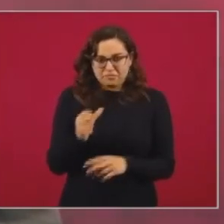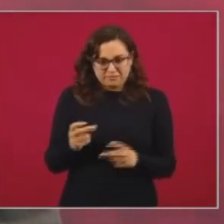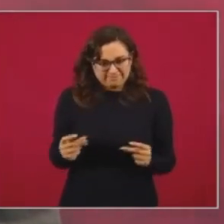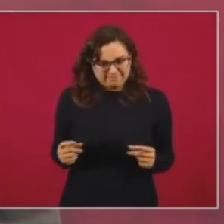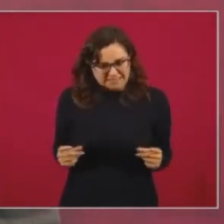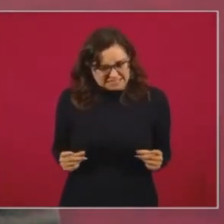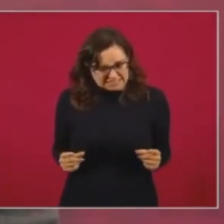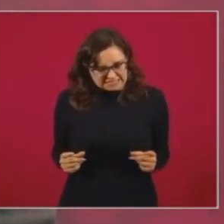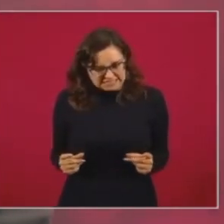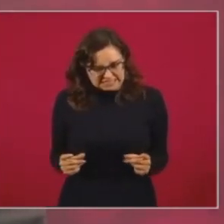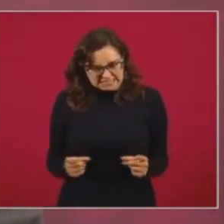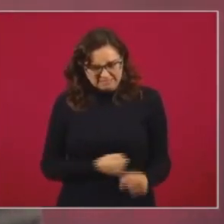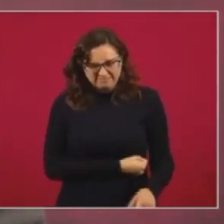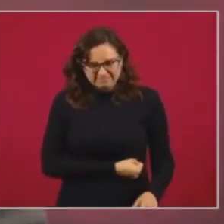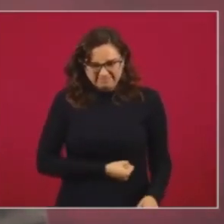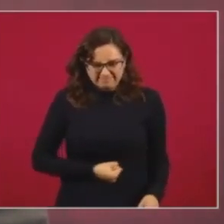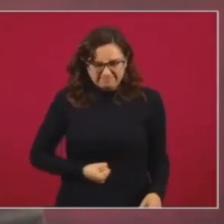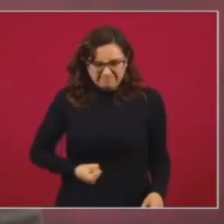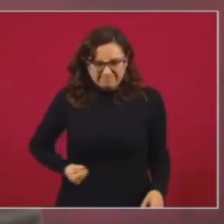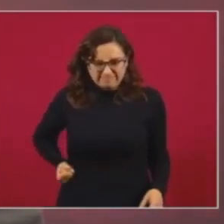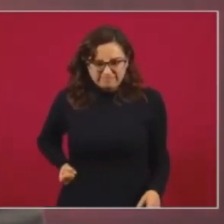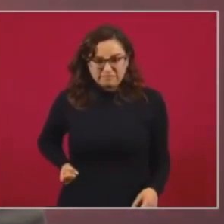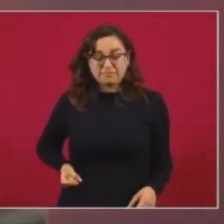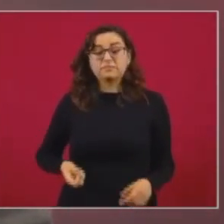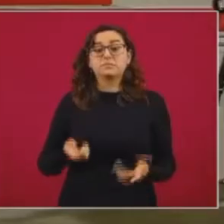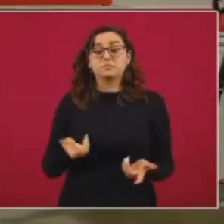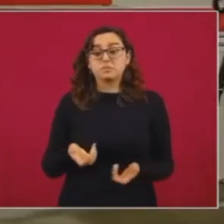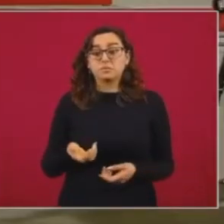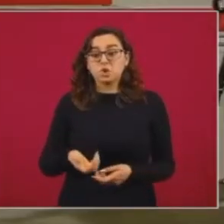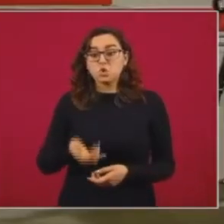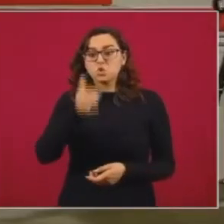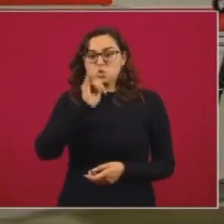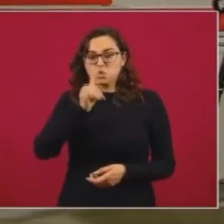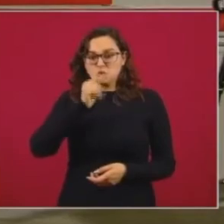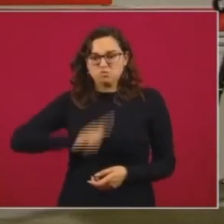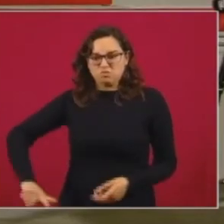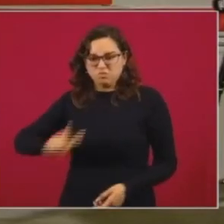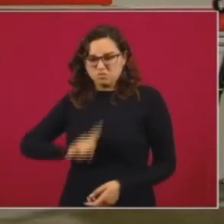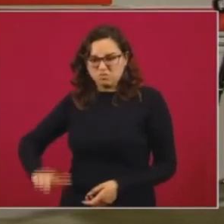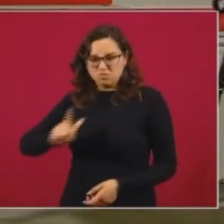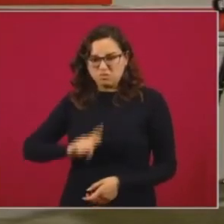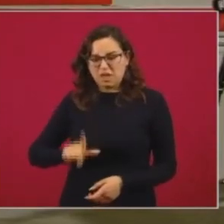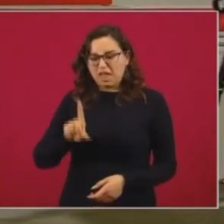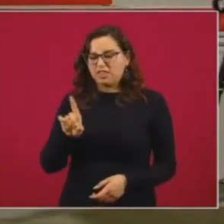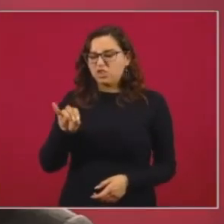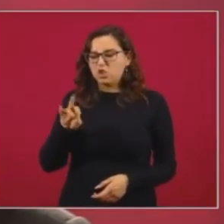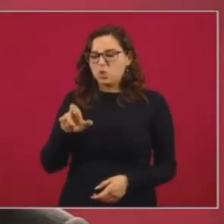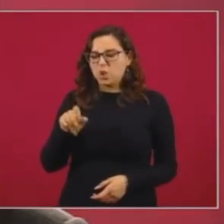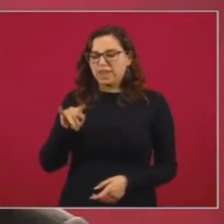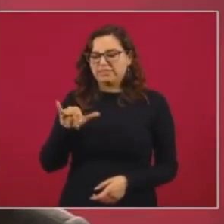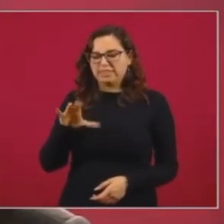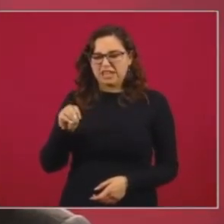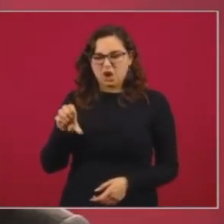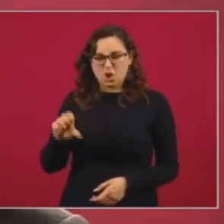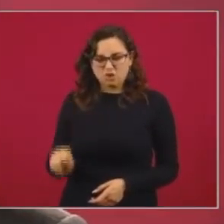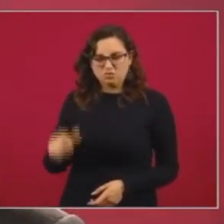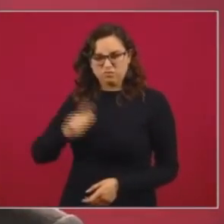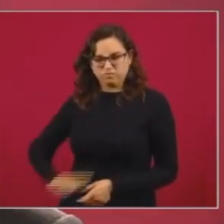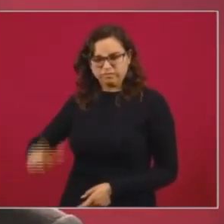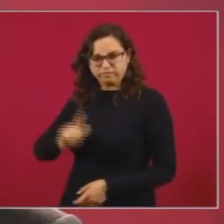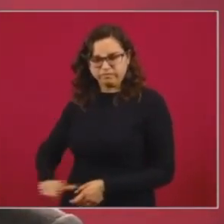previos. Hay quien dice que hasta se usan diuréticos, lo que asumo que es ilegal en términos de los reglamentos